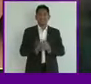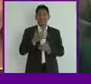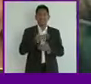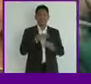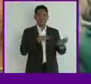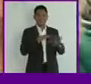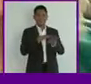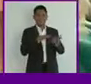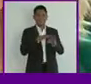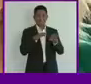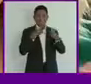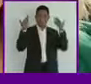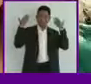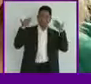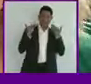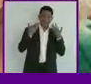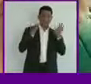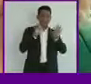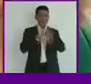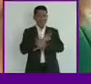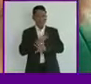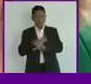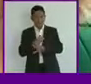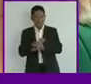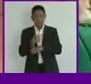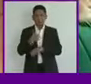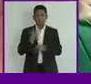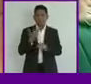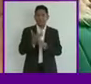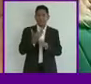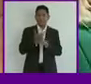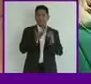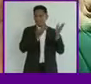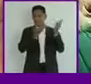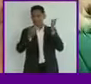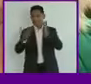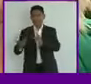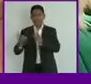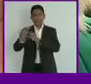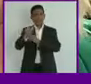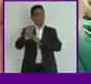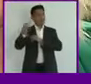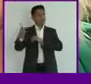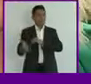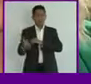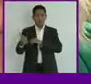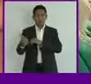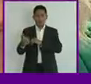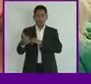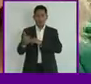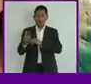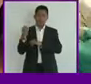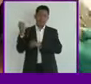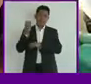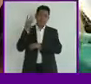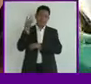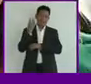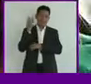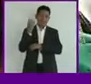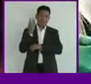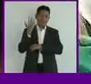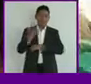trabajo propiamente porque voy a otra ponencia, ¿no? Curiosamente de jóvenes y de acciones afirmativas. Ya tuve oportunidad de saludar a Daniel,